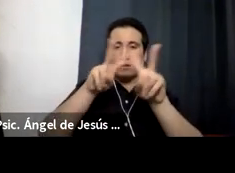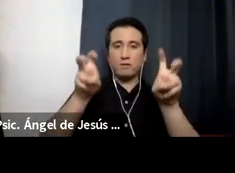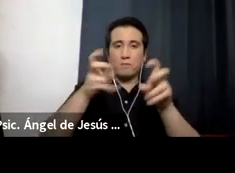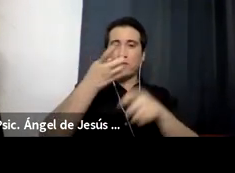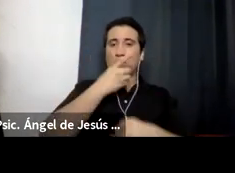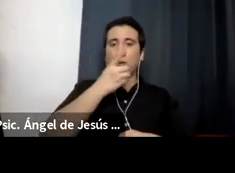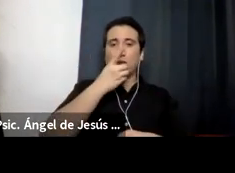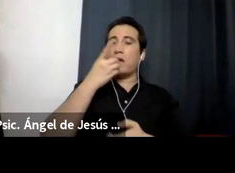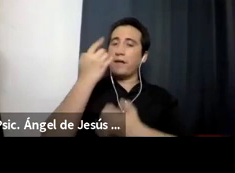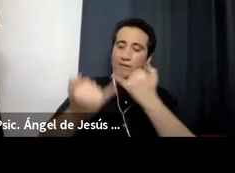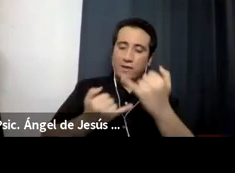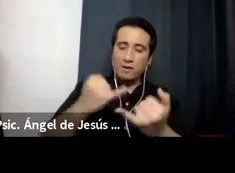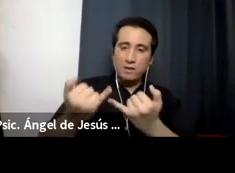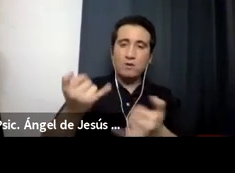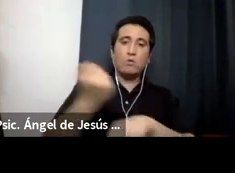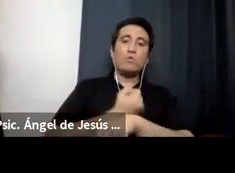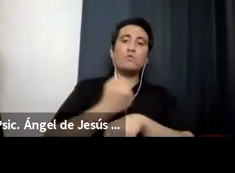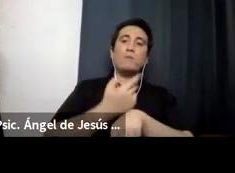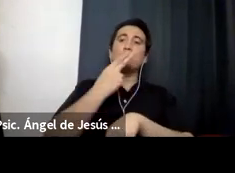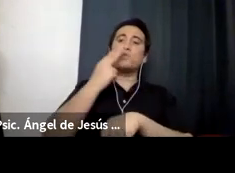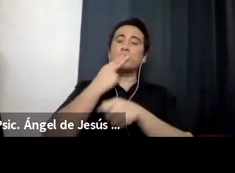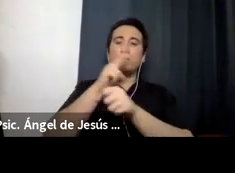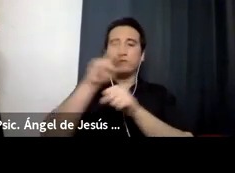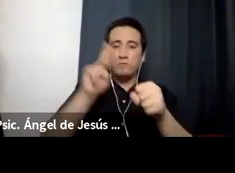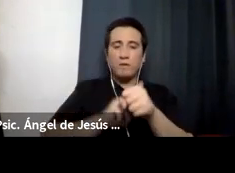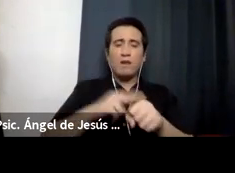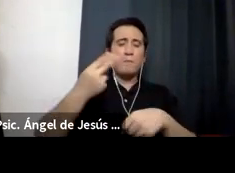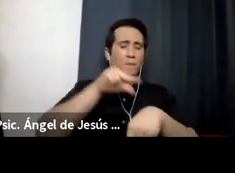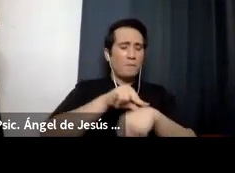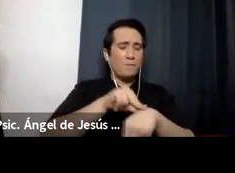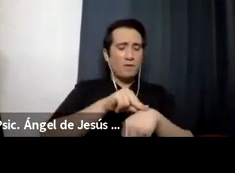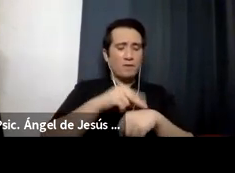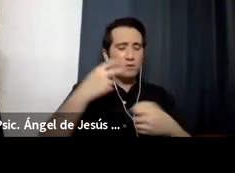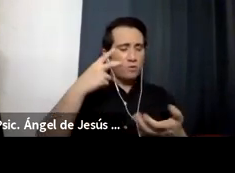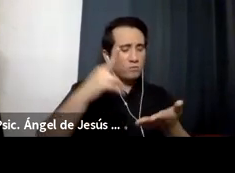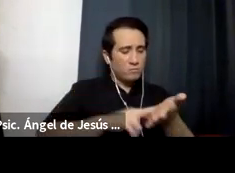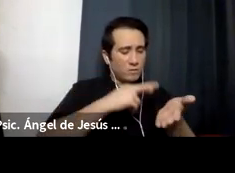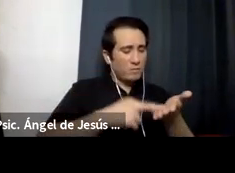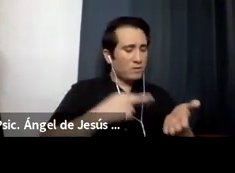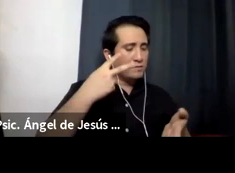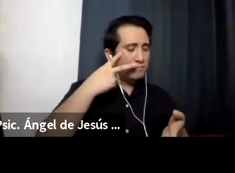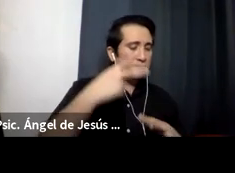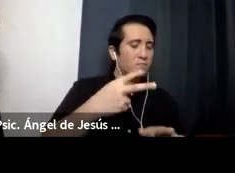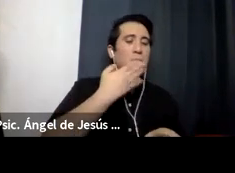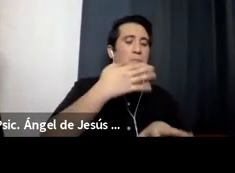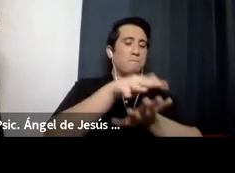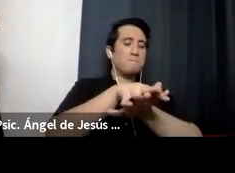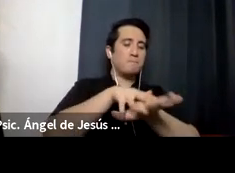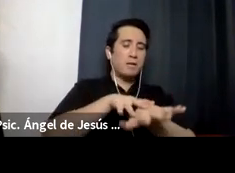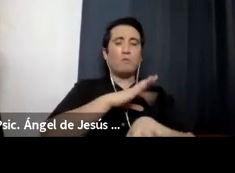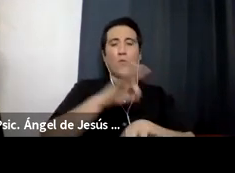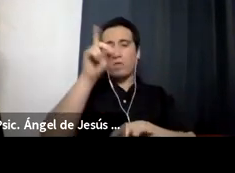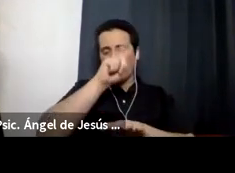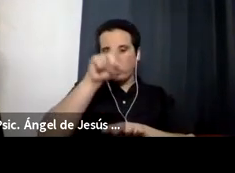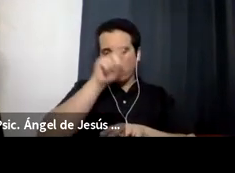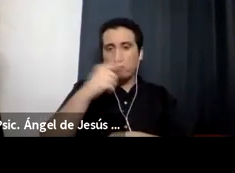utilizamos normalmente para que el médico pueda revisarnos bien los pies, pueda aconsejarnos, ¿no? ¿Qué es lo